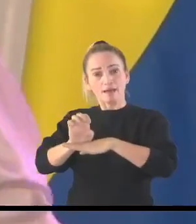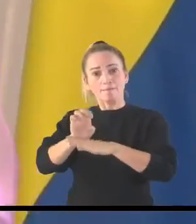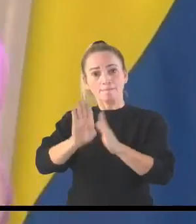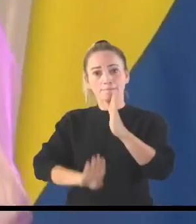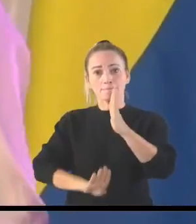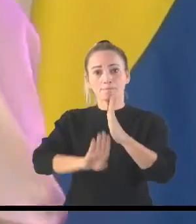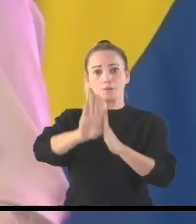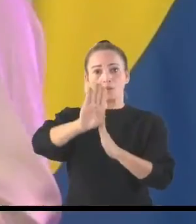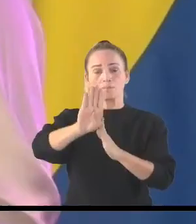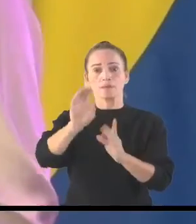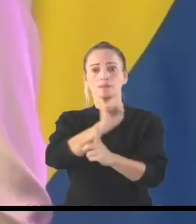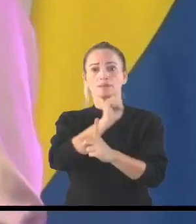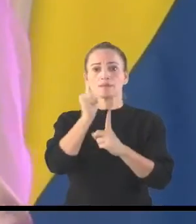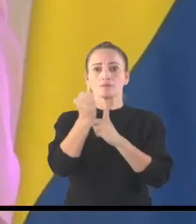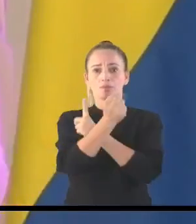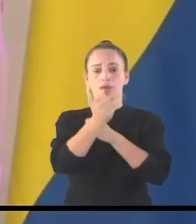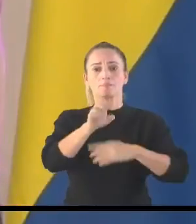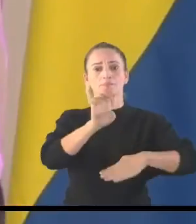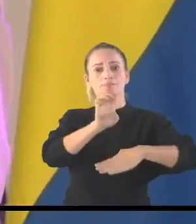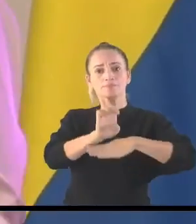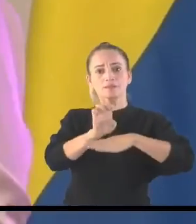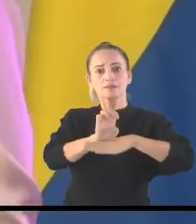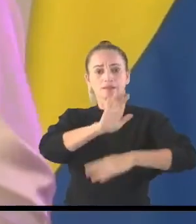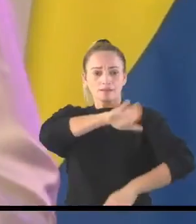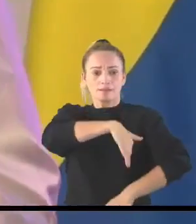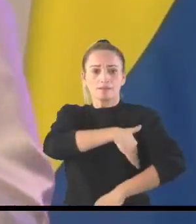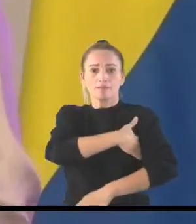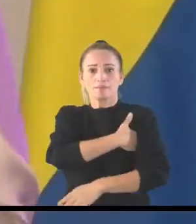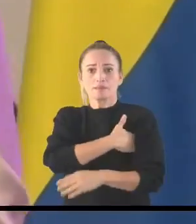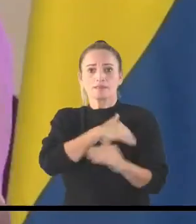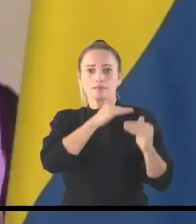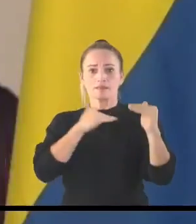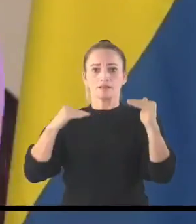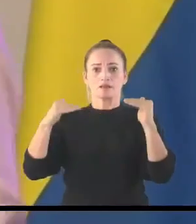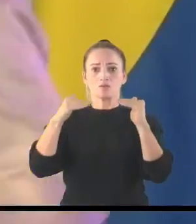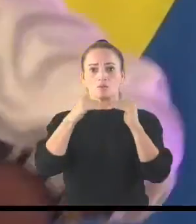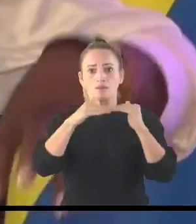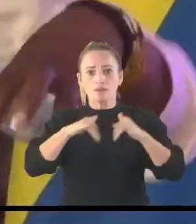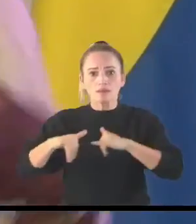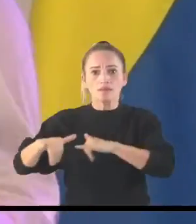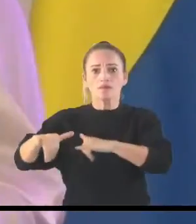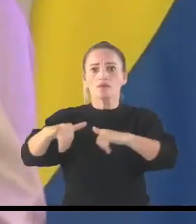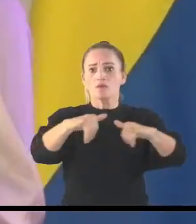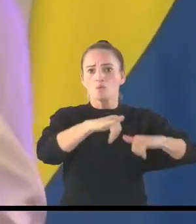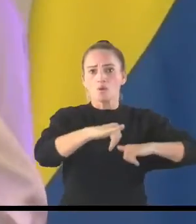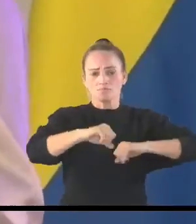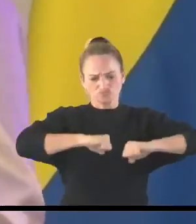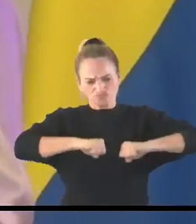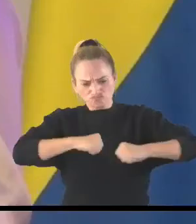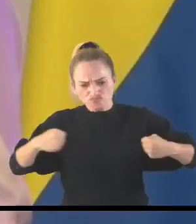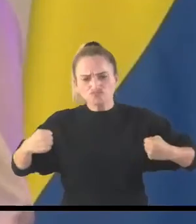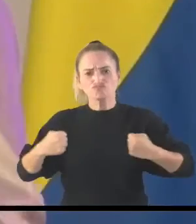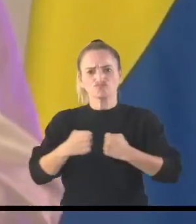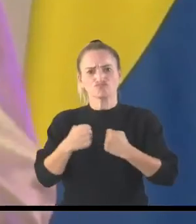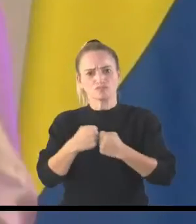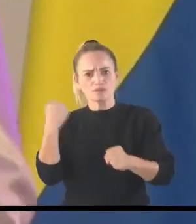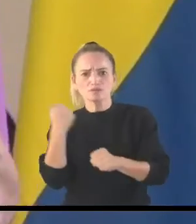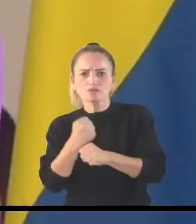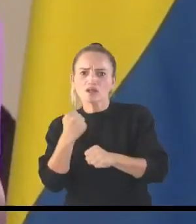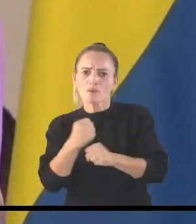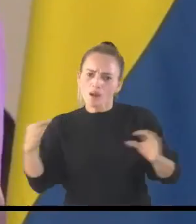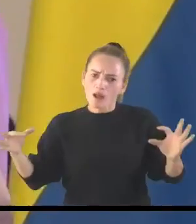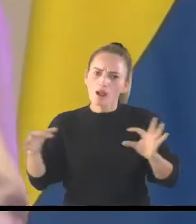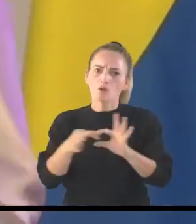Prosperidad Social y una entidad como el Ministerio de la Igualdad y la Equidad trabajemos de manera articulada para